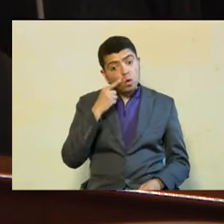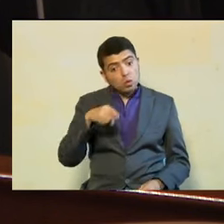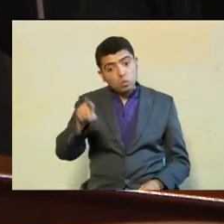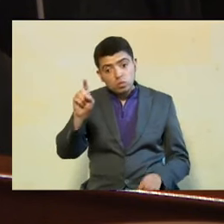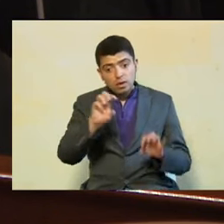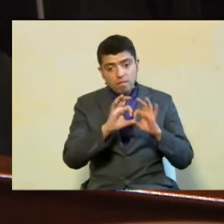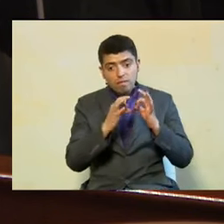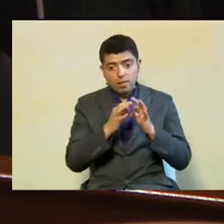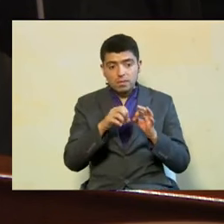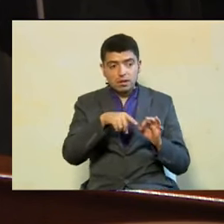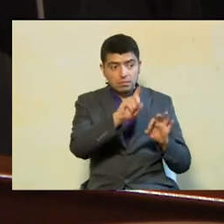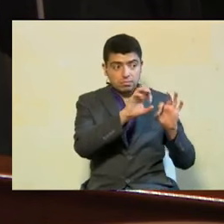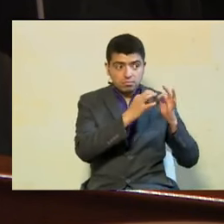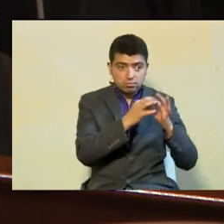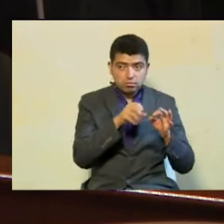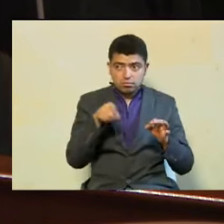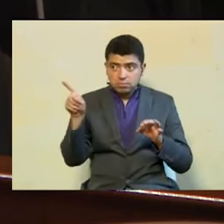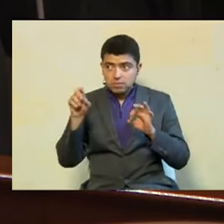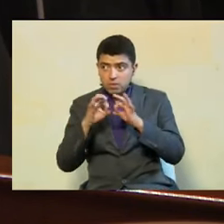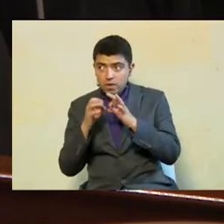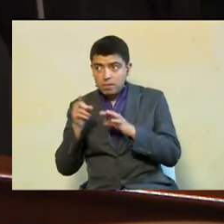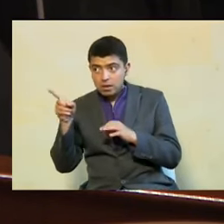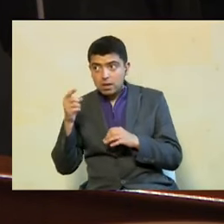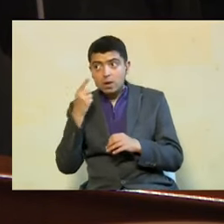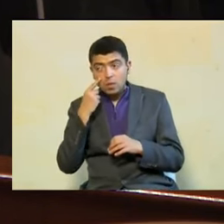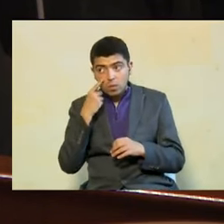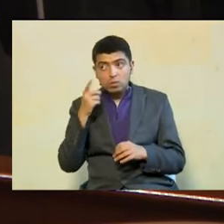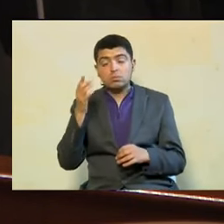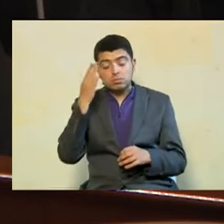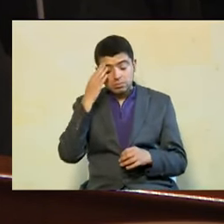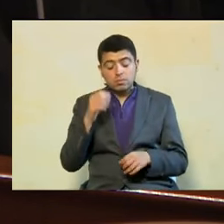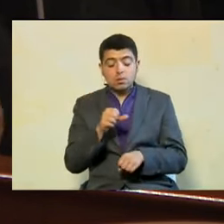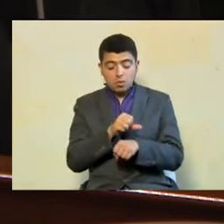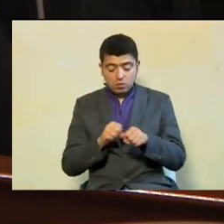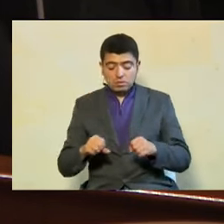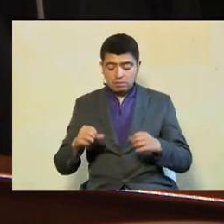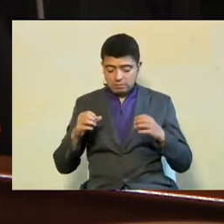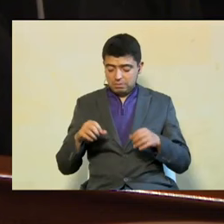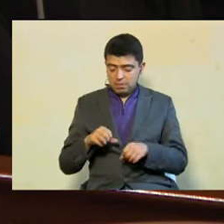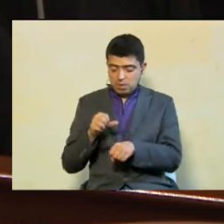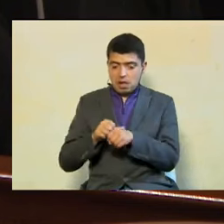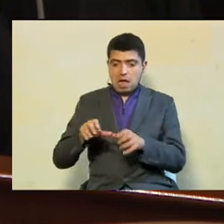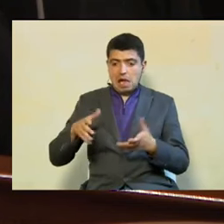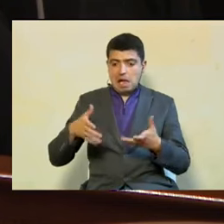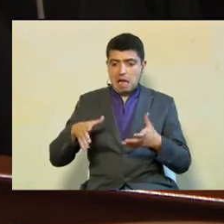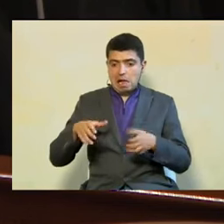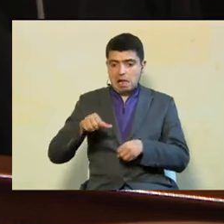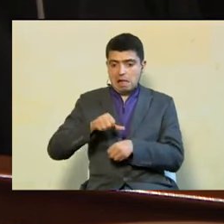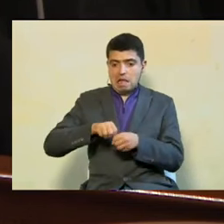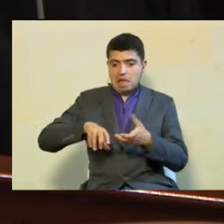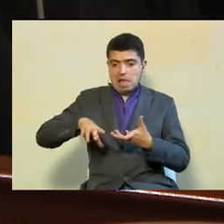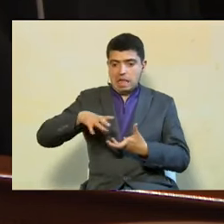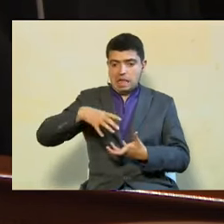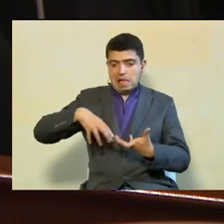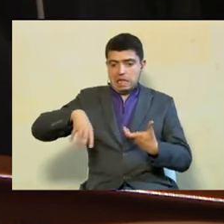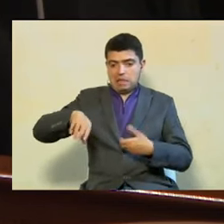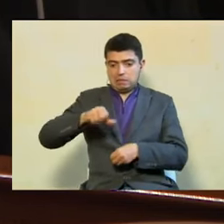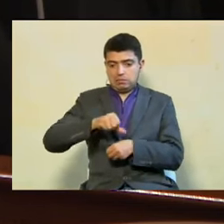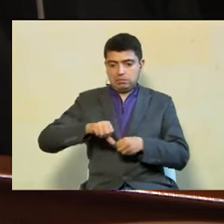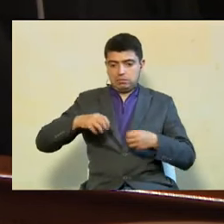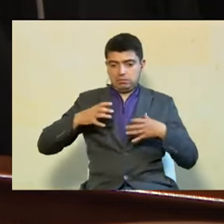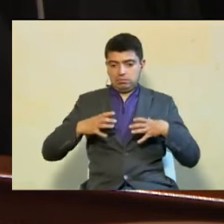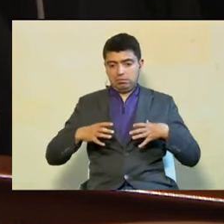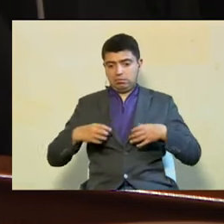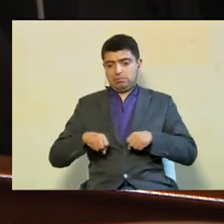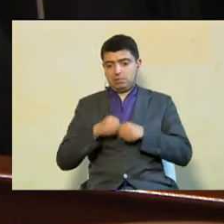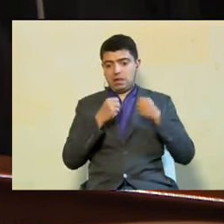esto genera unas lesiones enormes en el cuerpo y en el alma entonces este proyecto no tiene ciencia pero el congreso de Colombia lleva